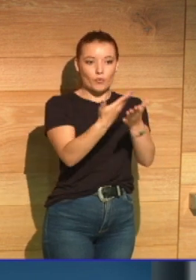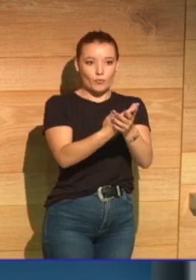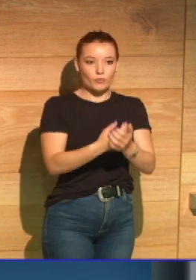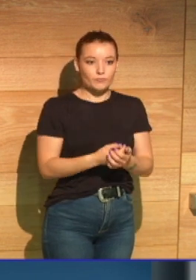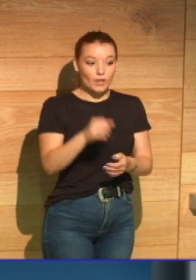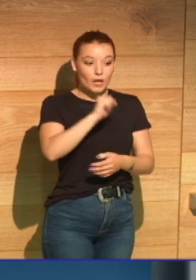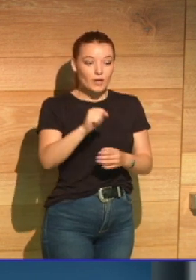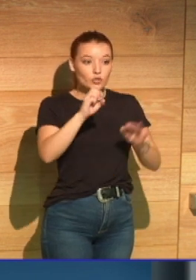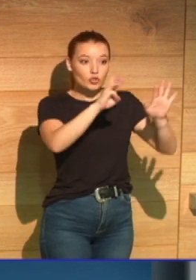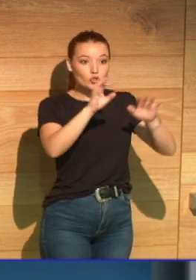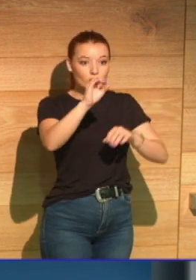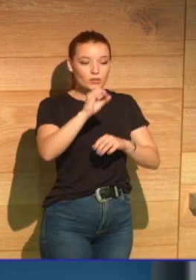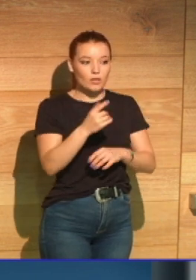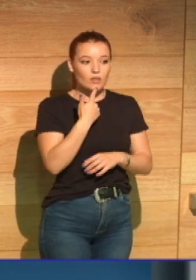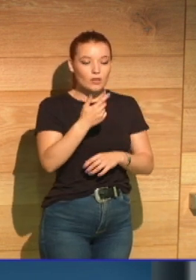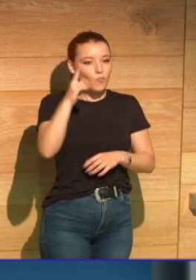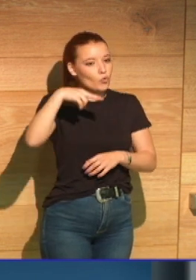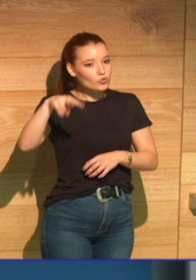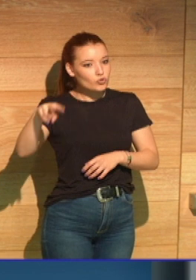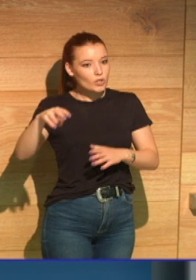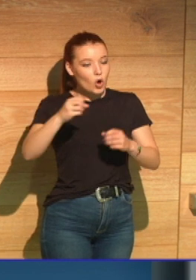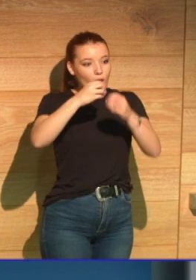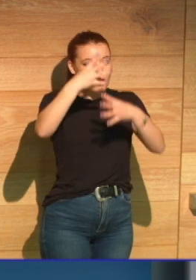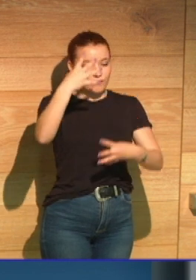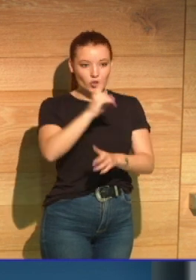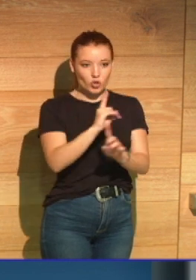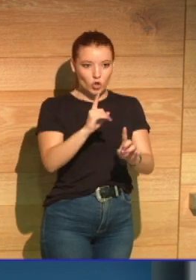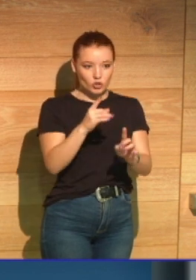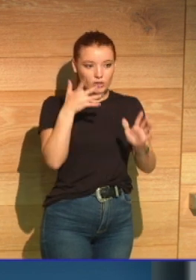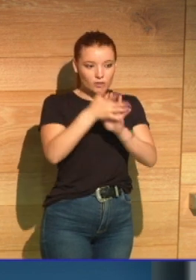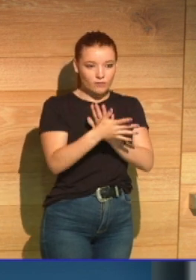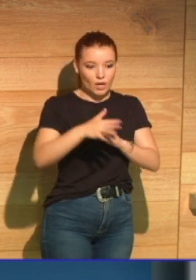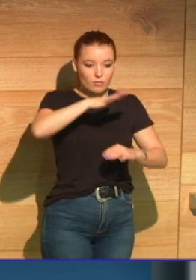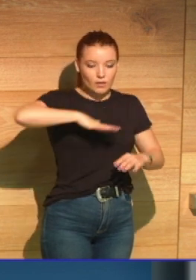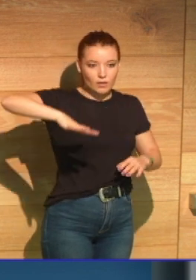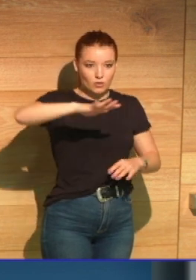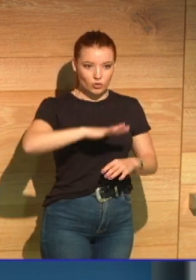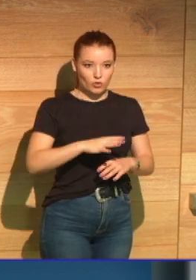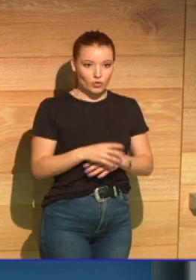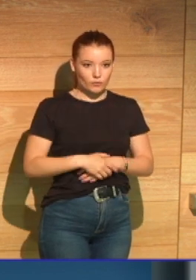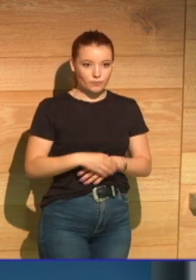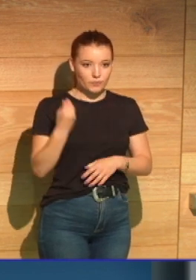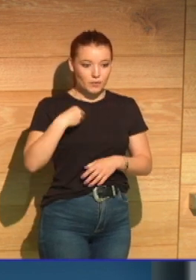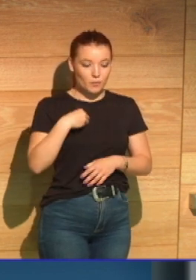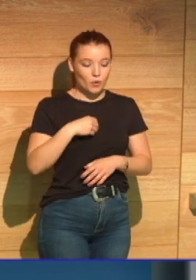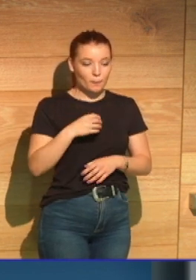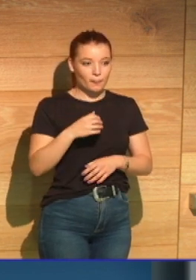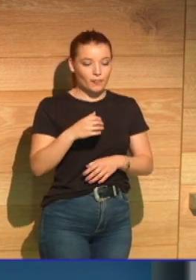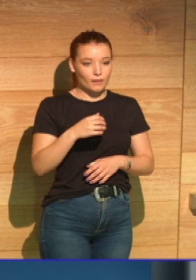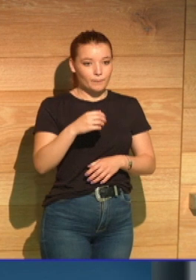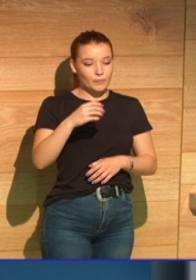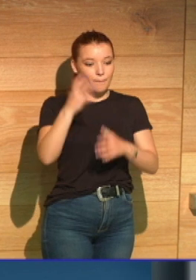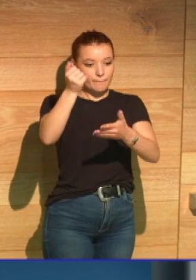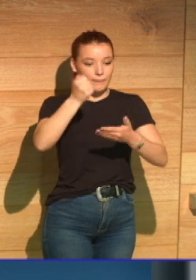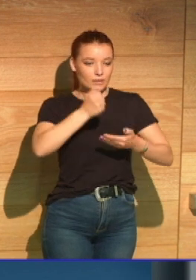por ejemplo, diciendo que el museo no es un edificio, sino que es un territorio, ya con la entrada de la definición de patrimonio intangible, donde entendimos que no